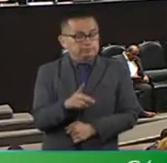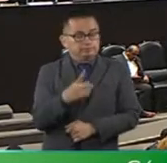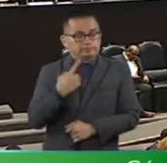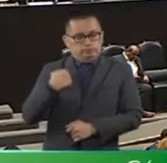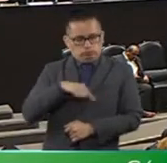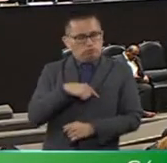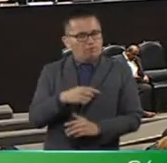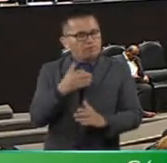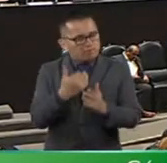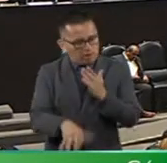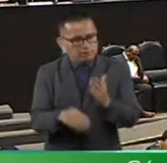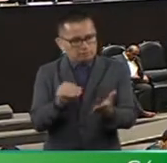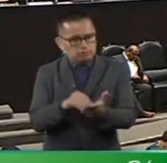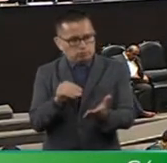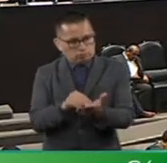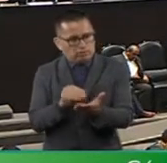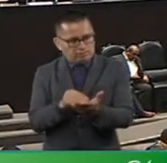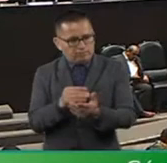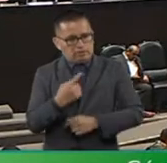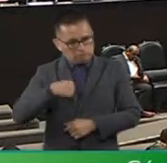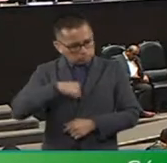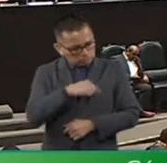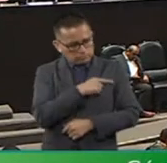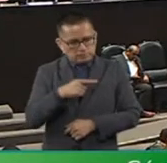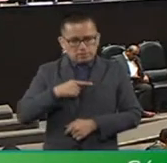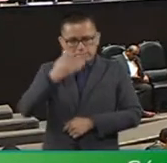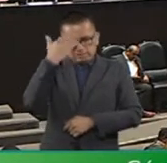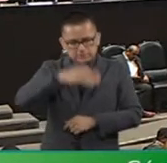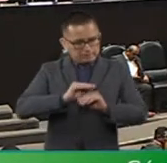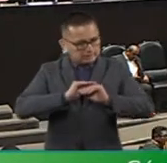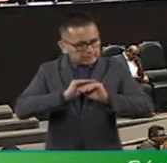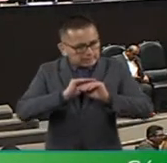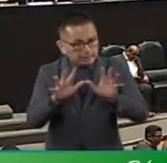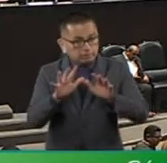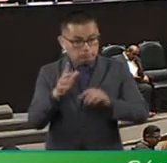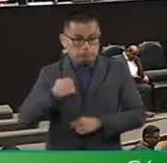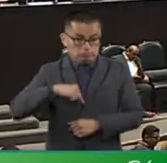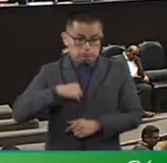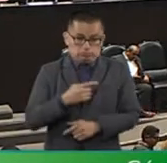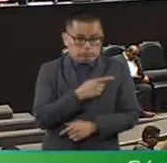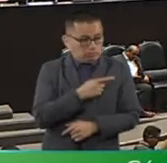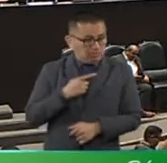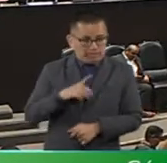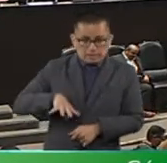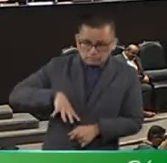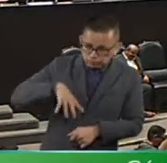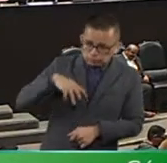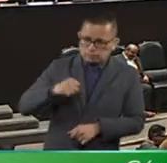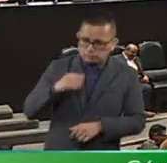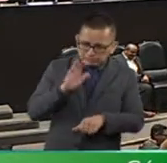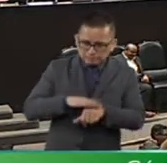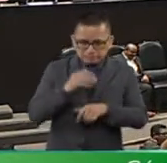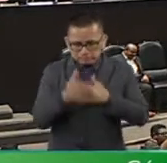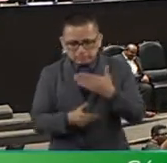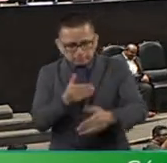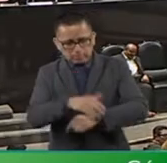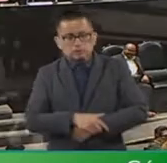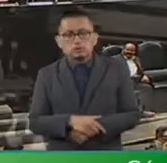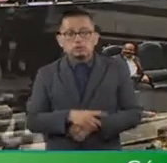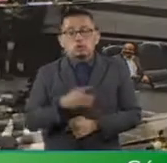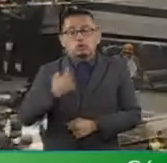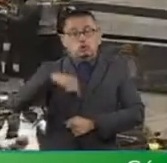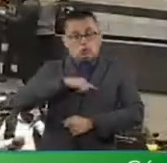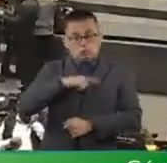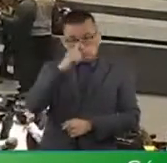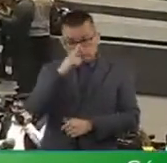claro, porque hay que seguir haciendo grandes esfuerzos, todavía somos el país, el último país, solamente hay